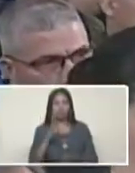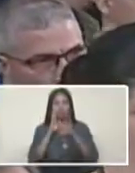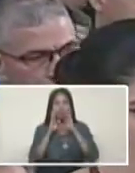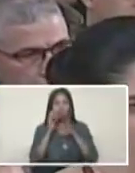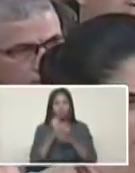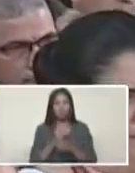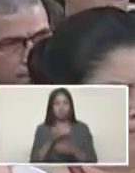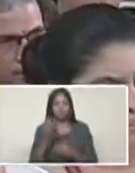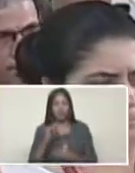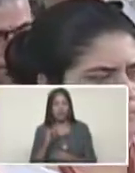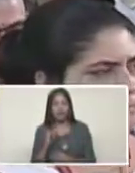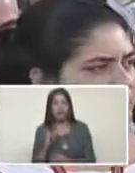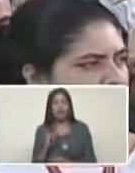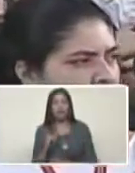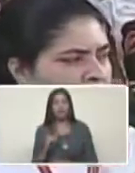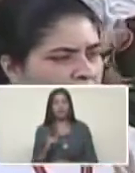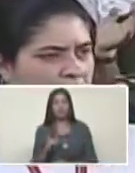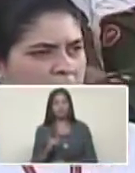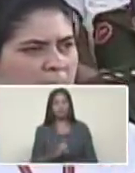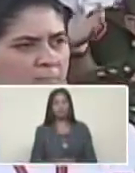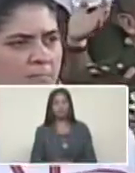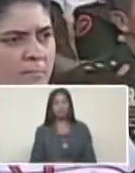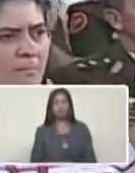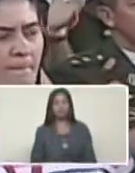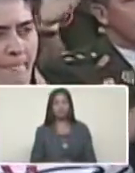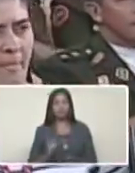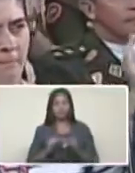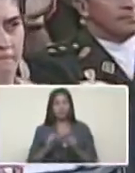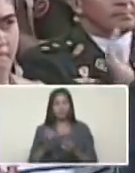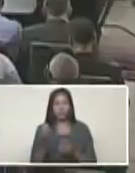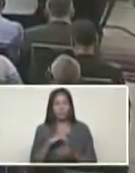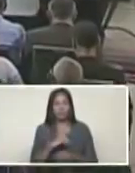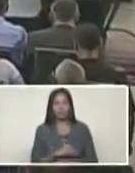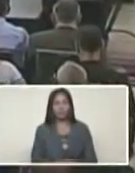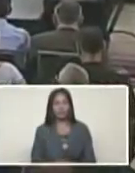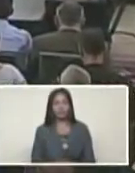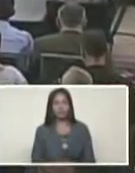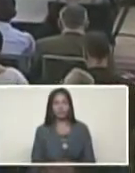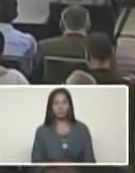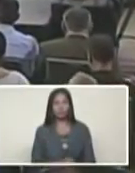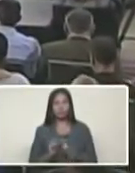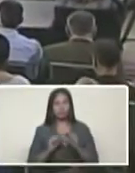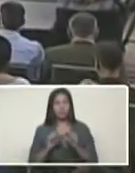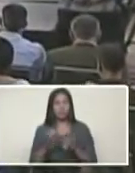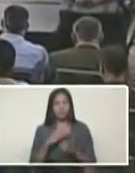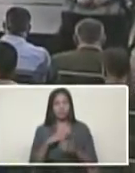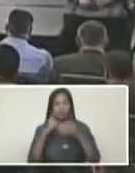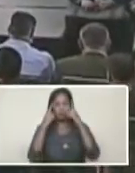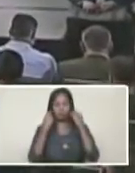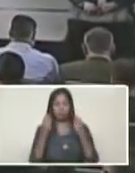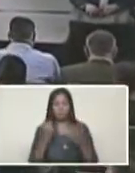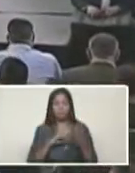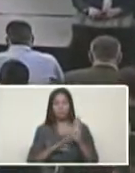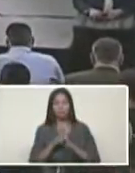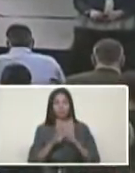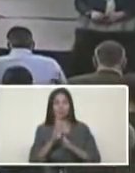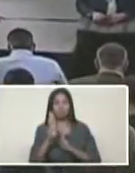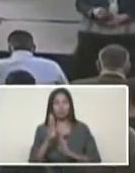en la Fuerza Armada Nacional Bolivariana. Avancemos. Y de acuerdo a la capacidad que vamos